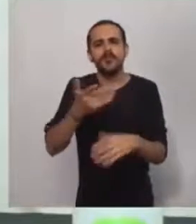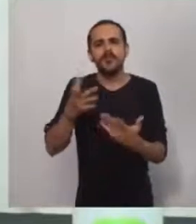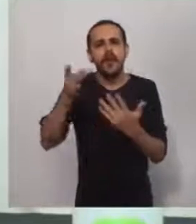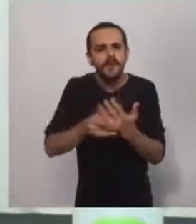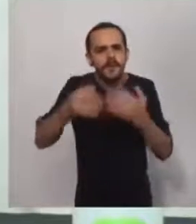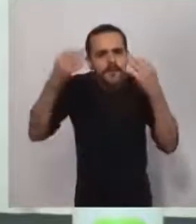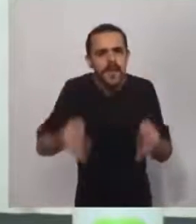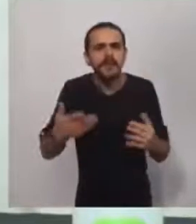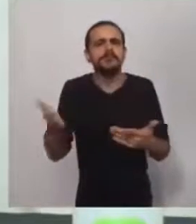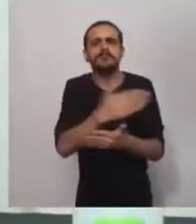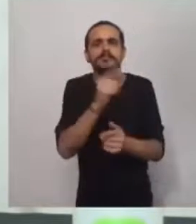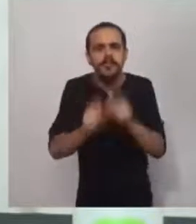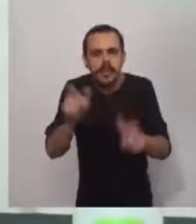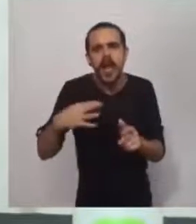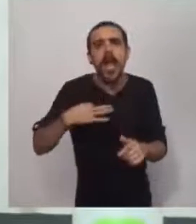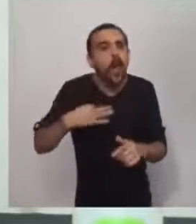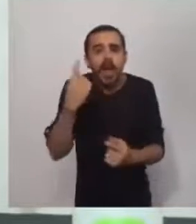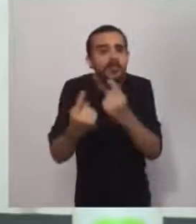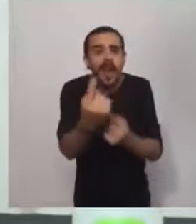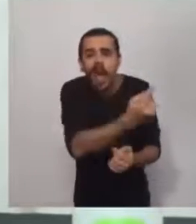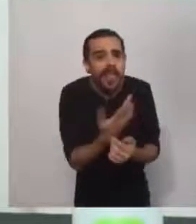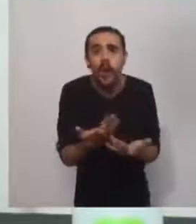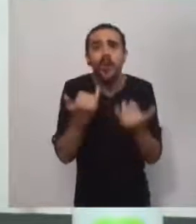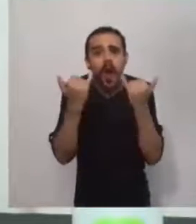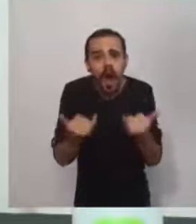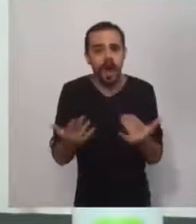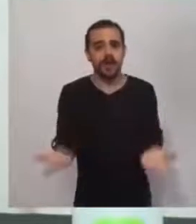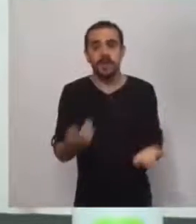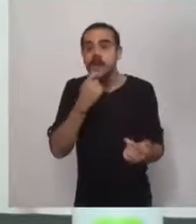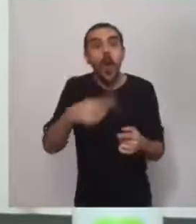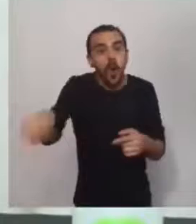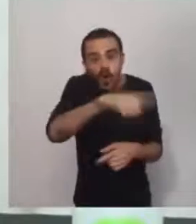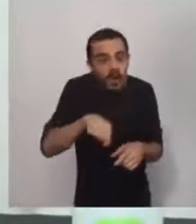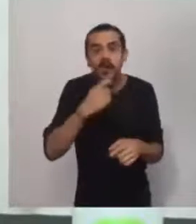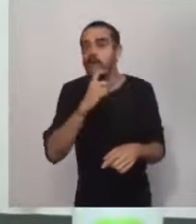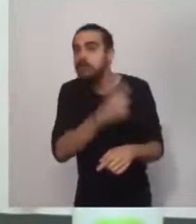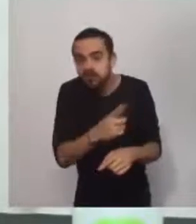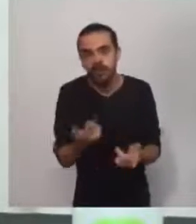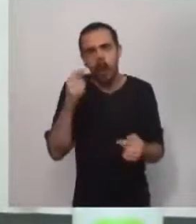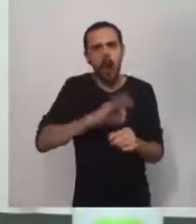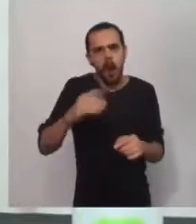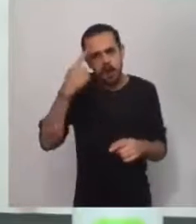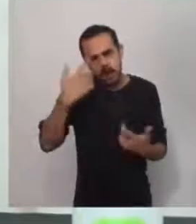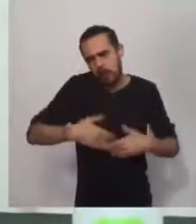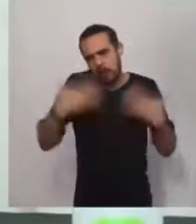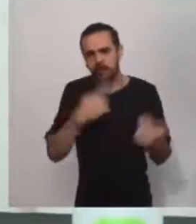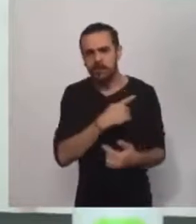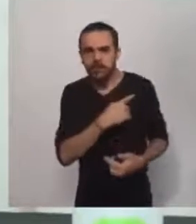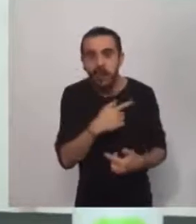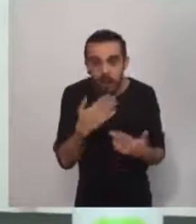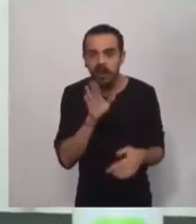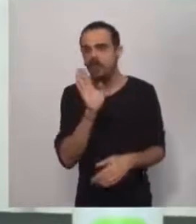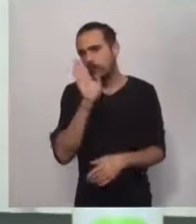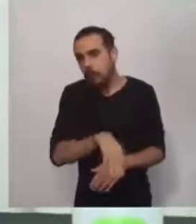entrerriana nosotros no podríamos tener estos resultados si no hubiera una conciencia colectiva que